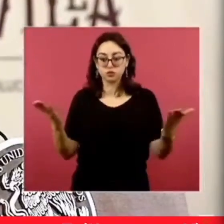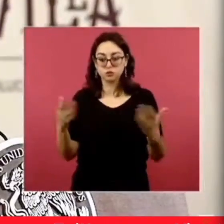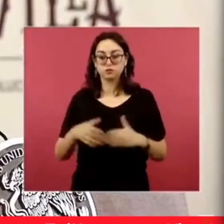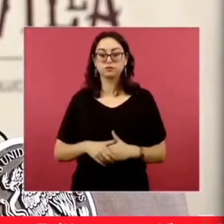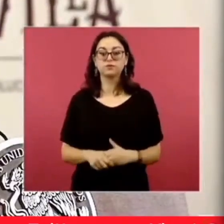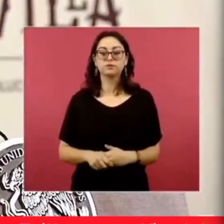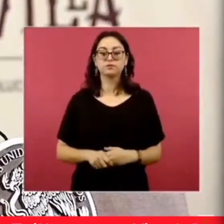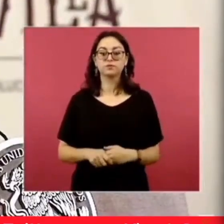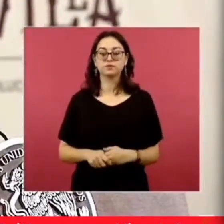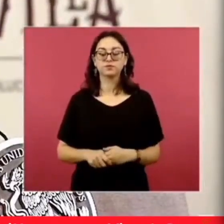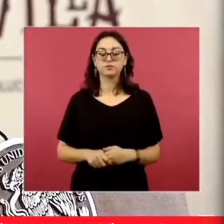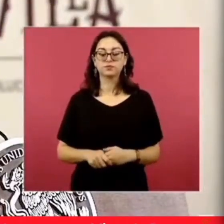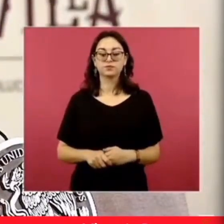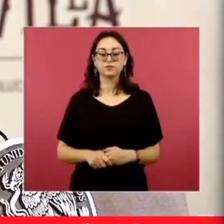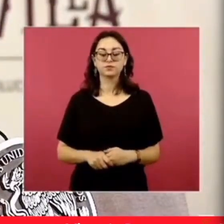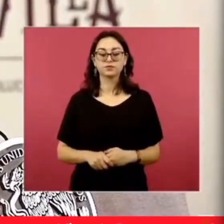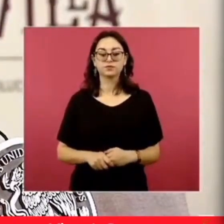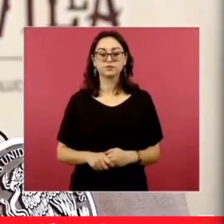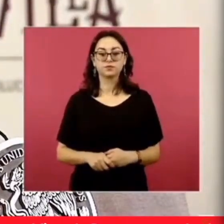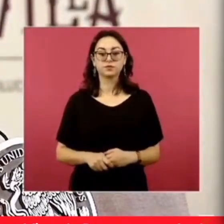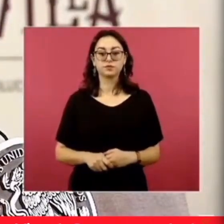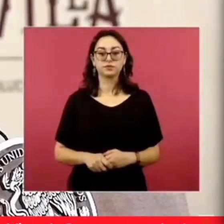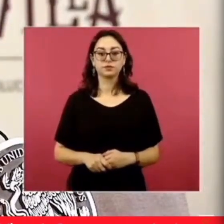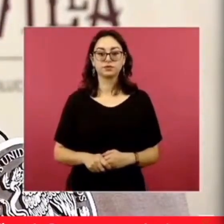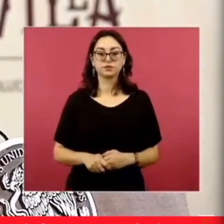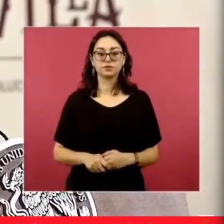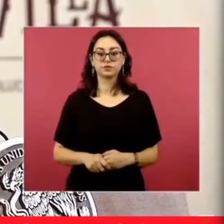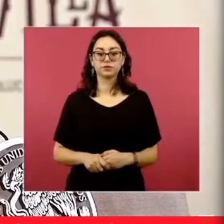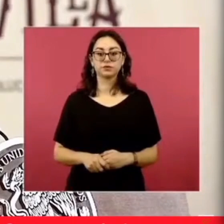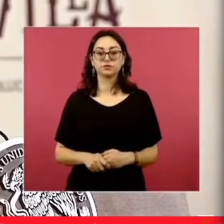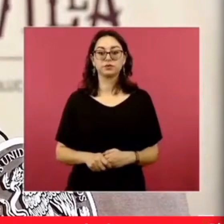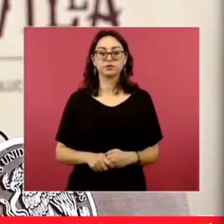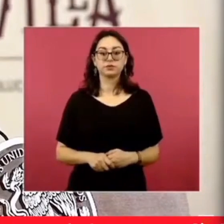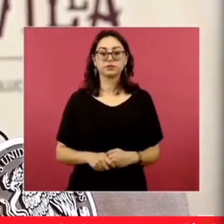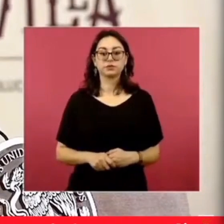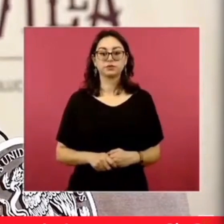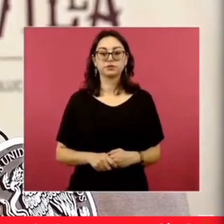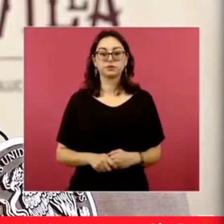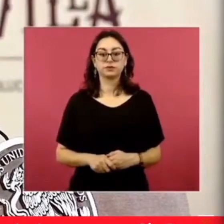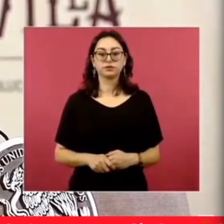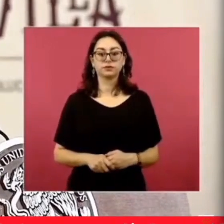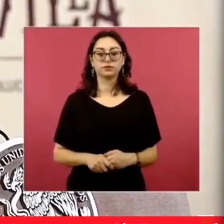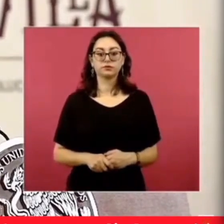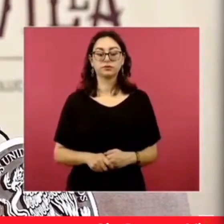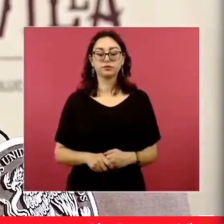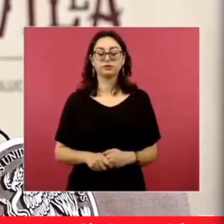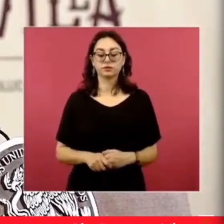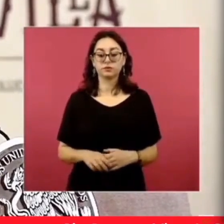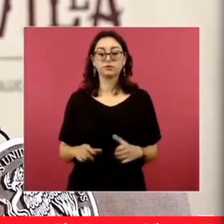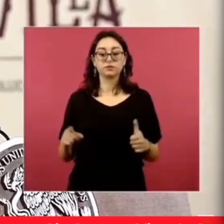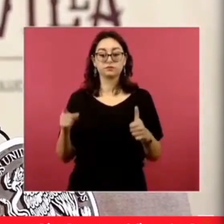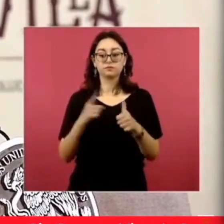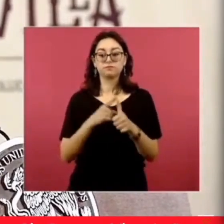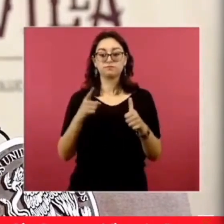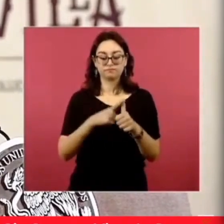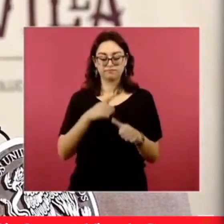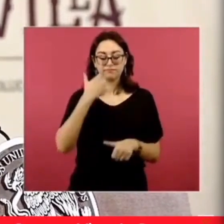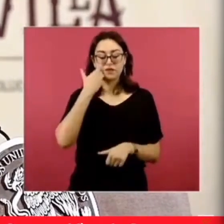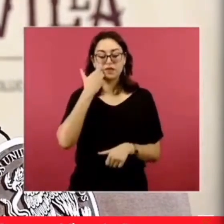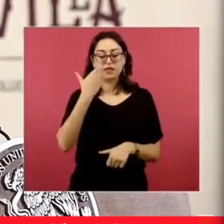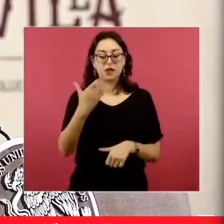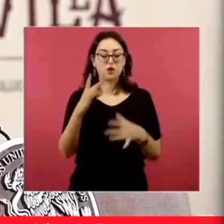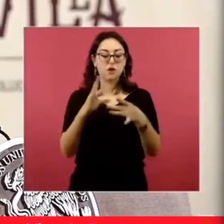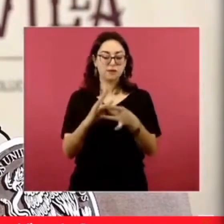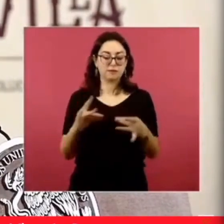Quisiera empezar primero mencionando que esta obra es un buen ejemplo de